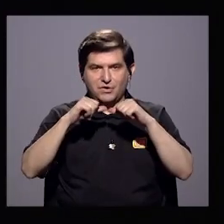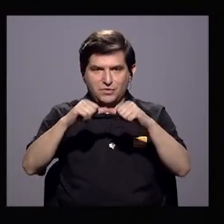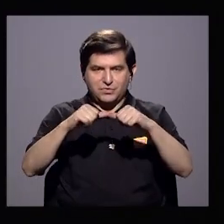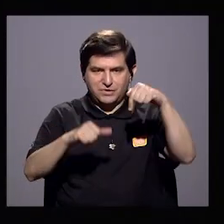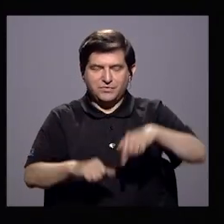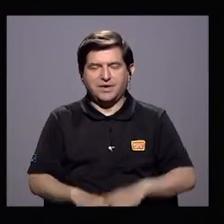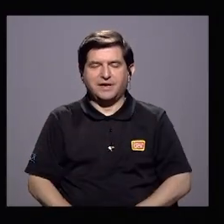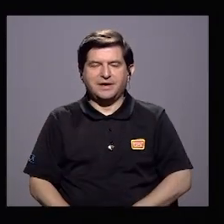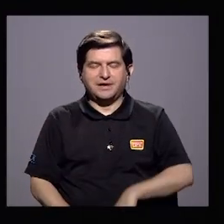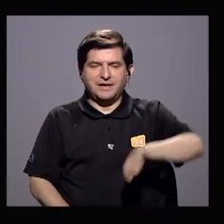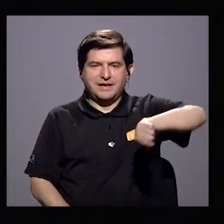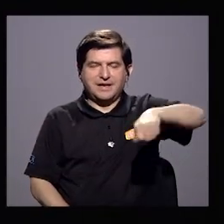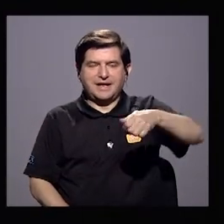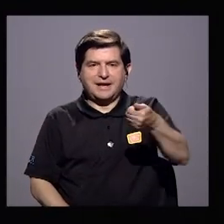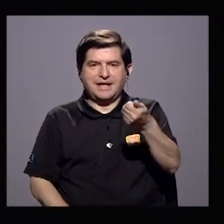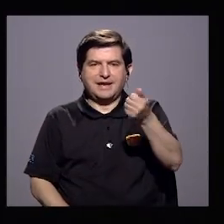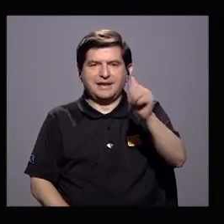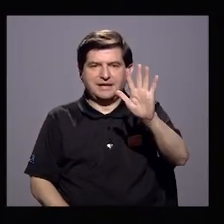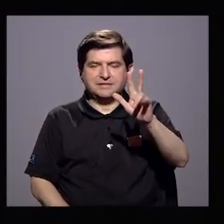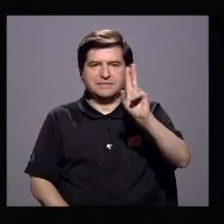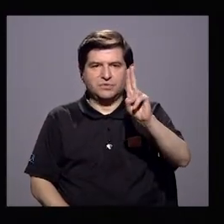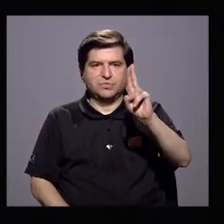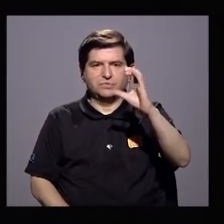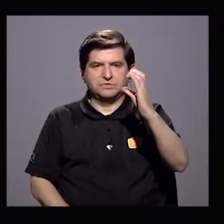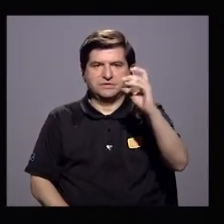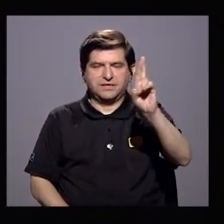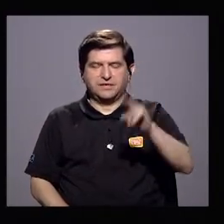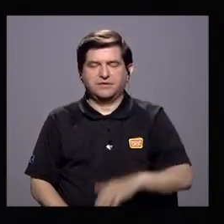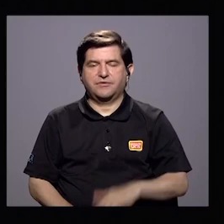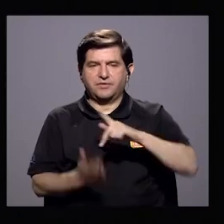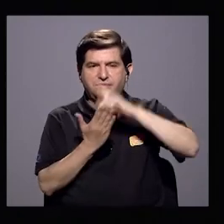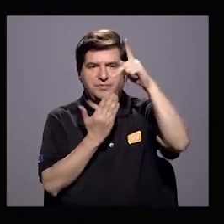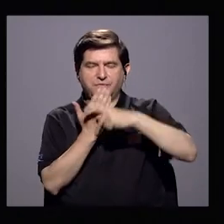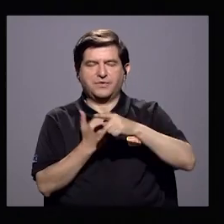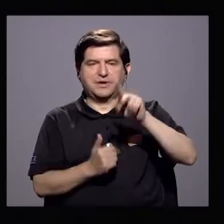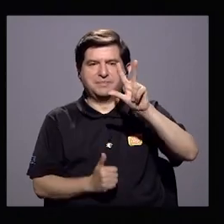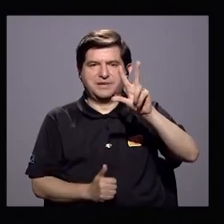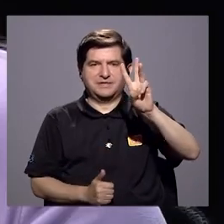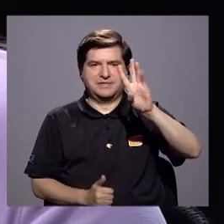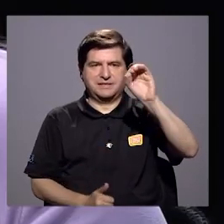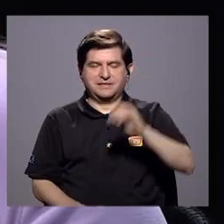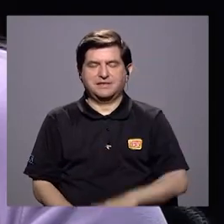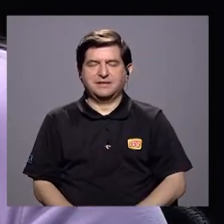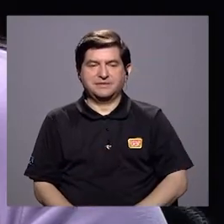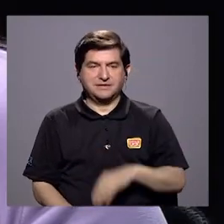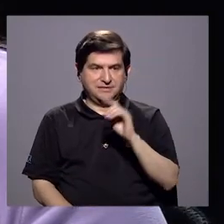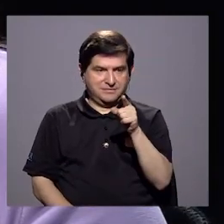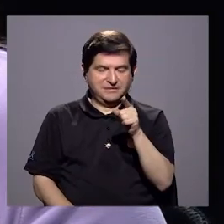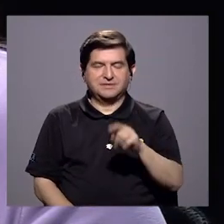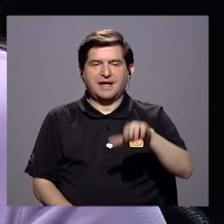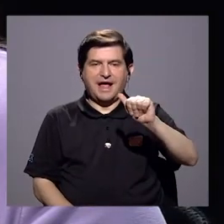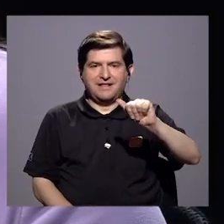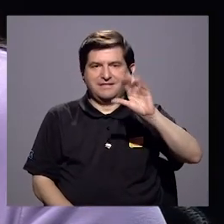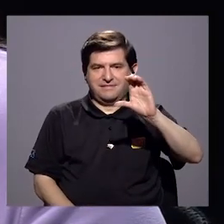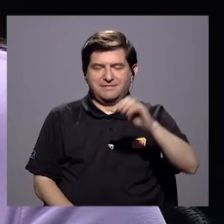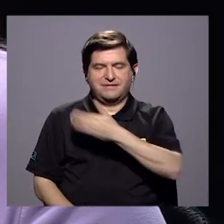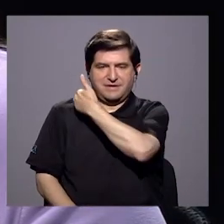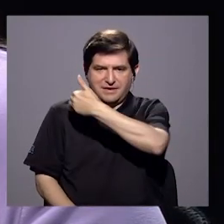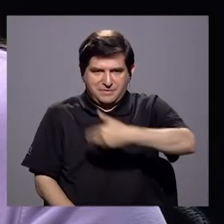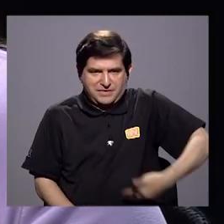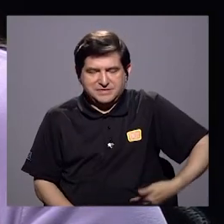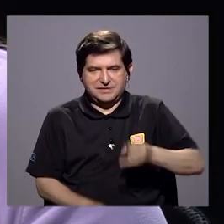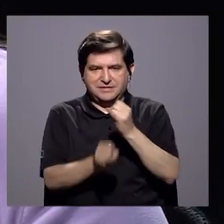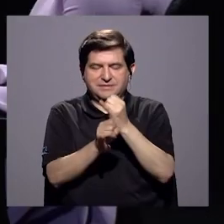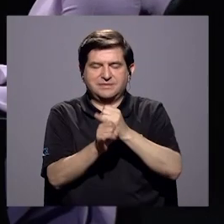Regresamos, estamos en los estudios del Canal 15, Universidad de Costa Rica, en 360 con doña Andrea Centeno, presidenta ejecutiva